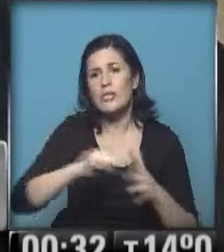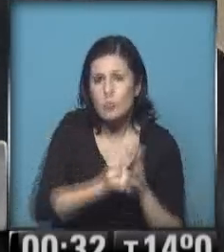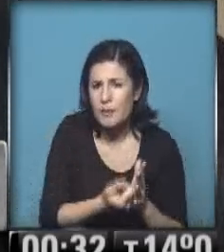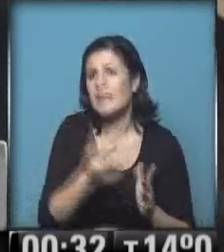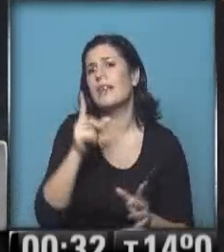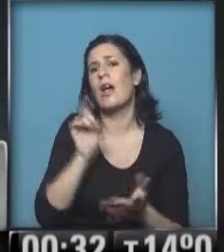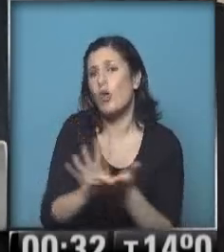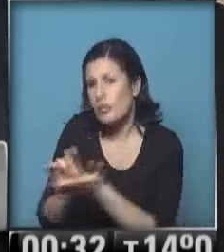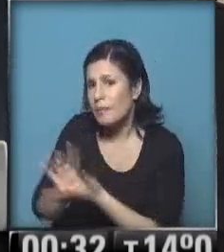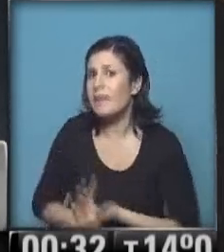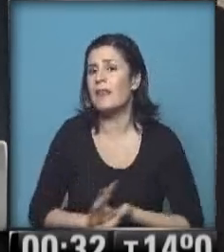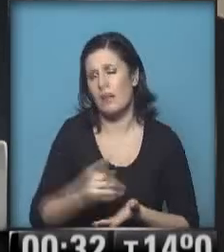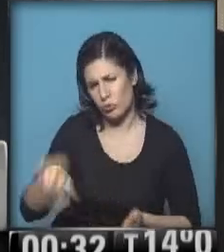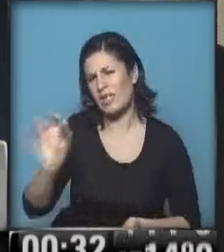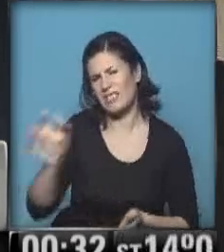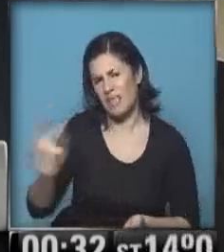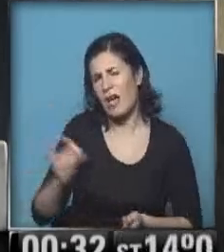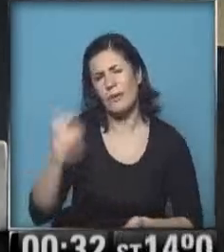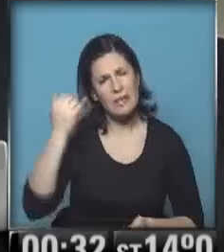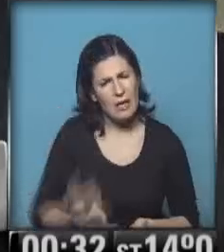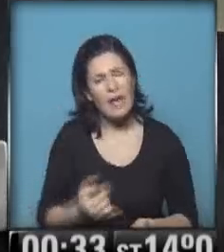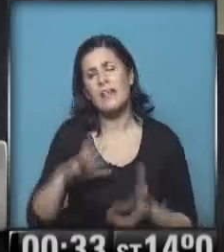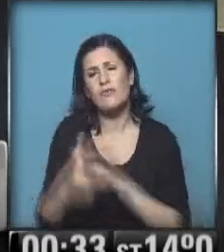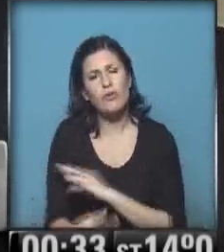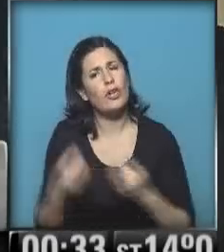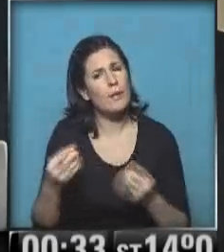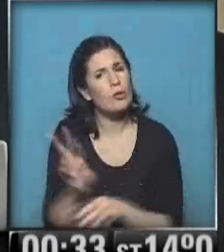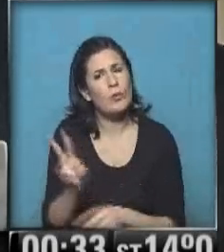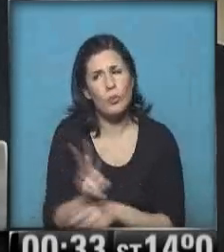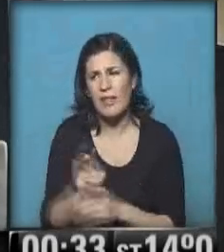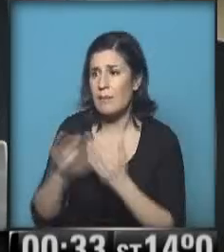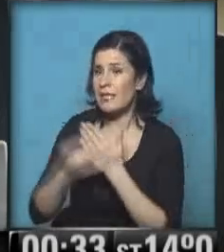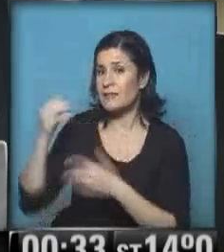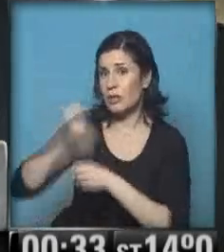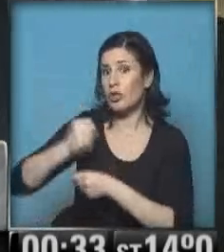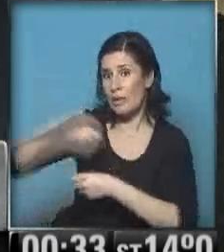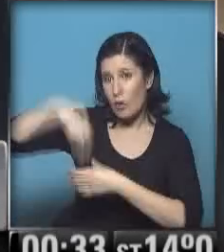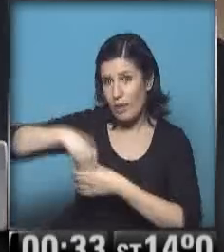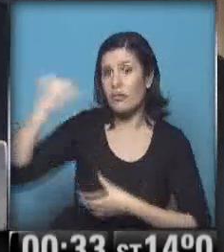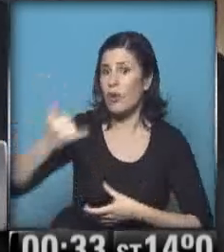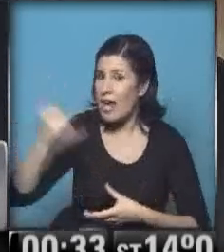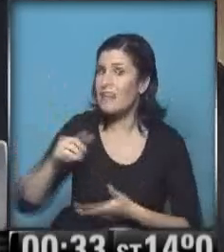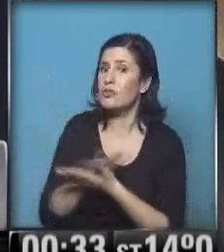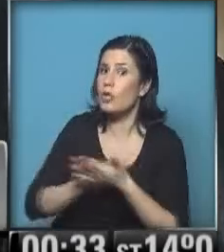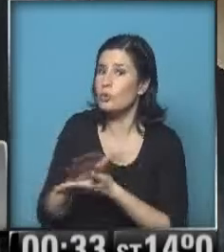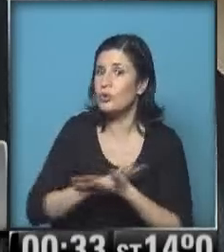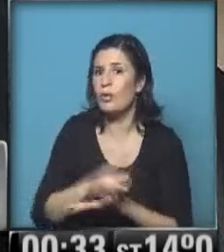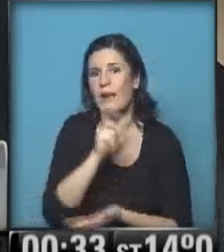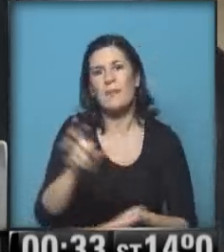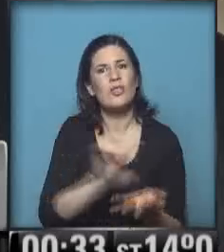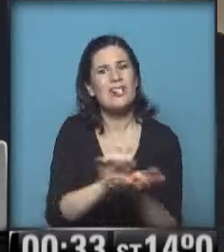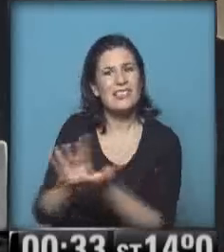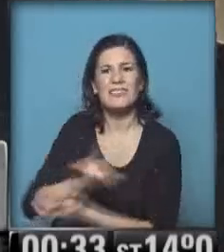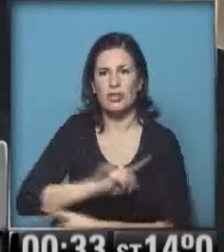ese sentido, ustedes saben que hay un instrumento que el Ministerio de Trabajo cuenta para garantizar, evitar el despido, y